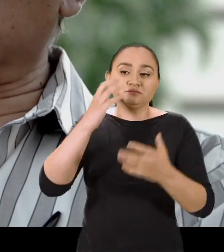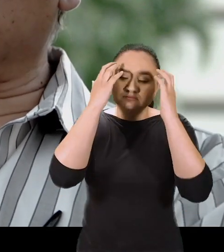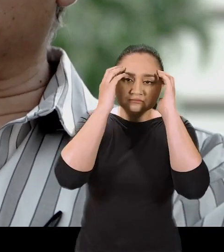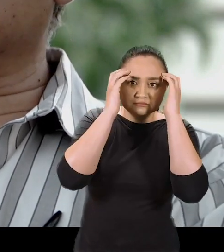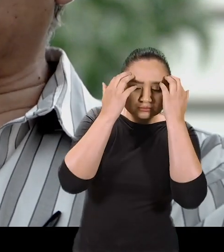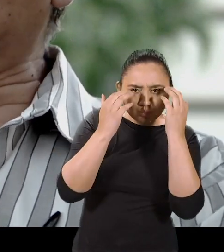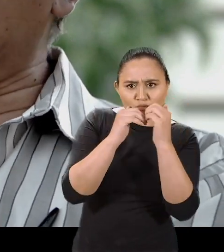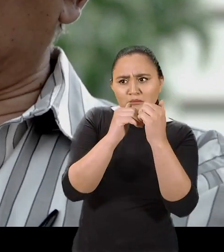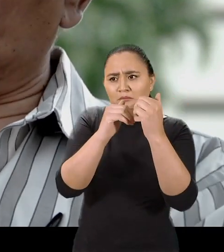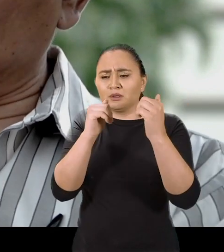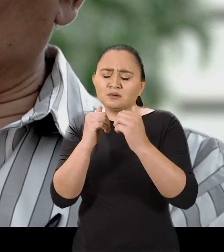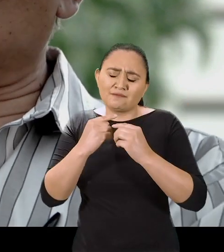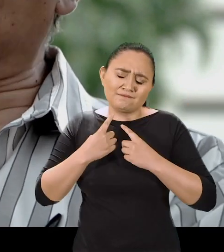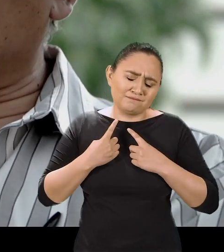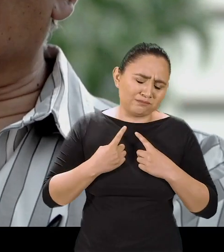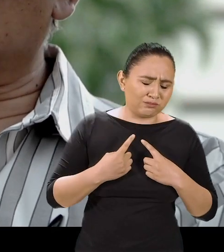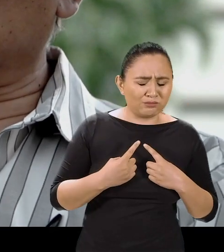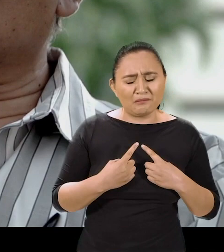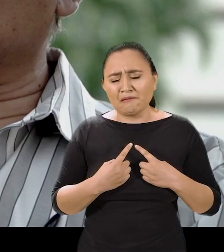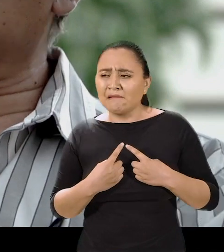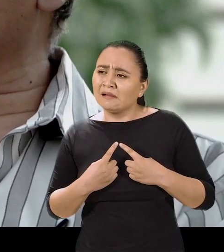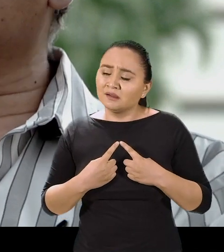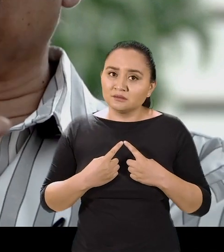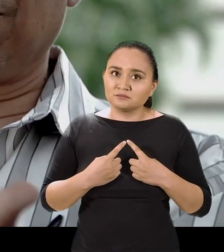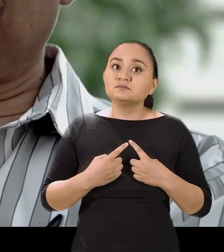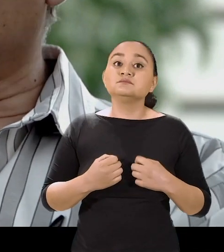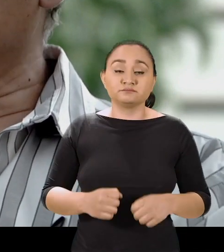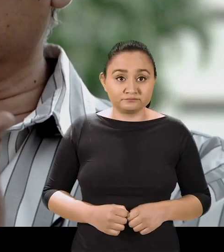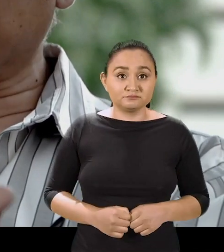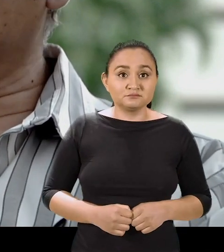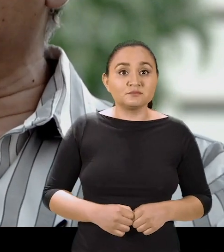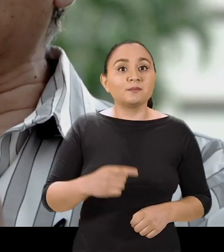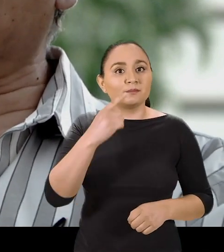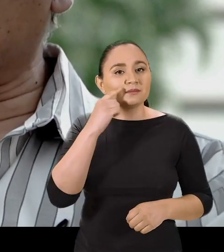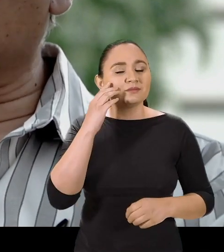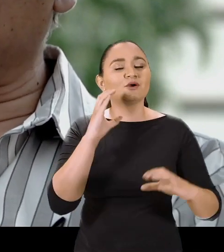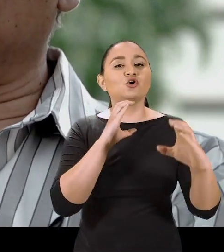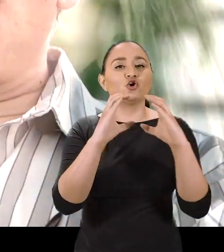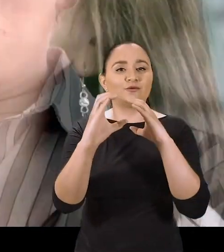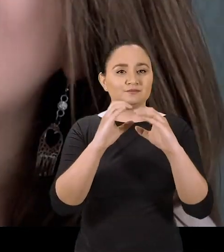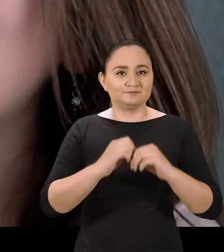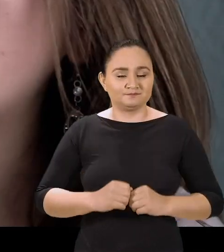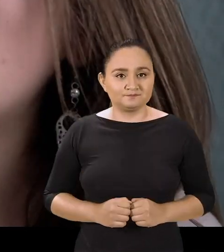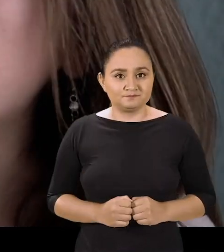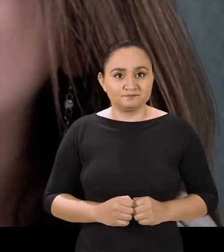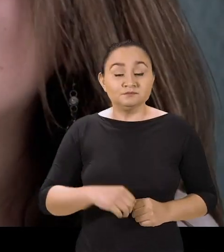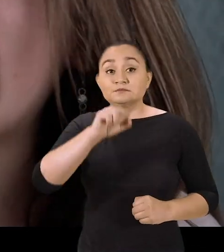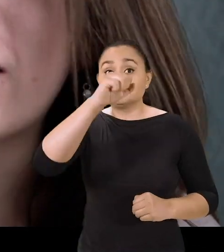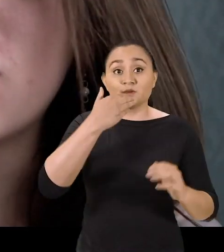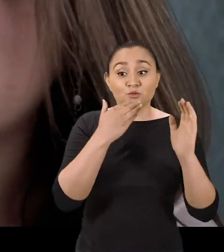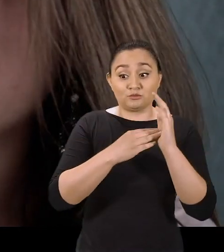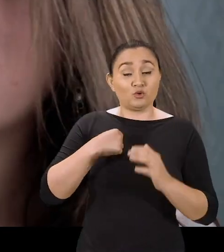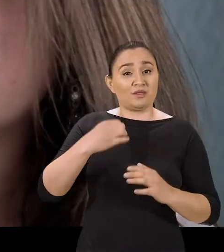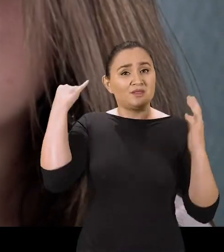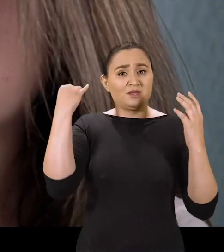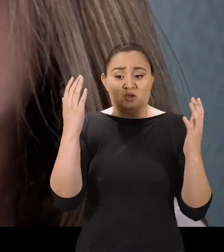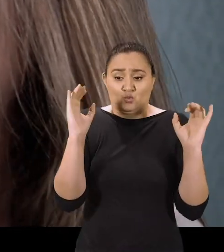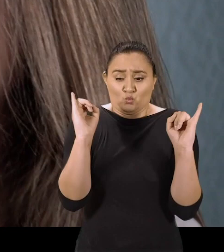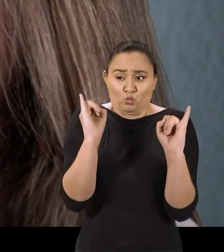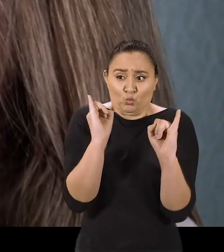preocupación hay aislamiento hay depresión entonces es importante la palabra camilla baje demasiado